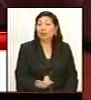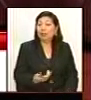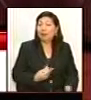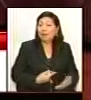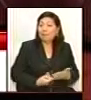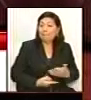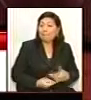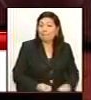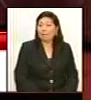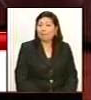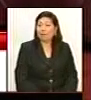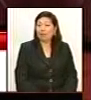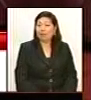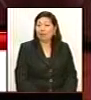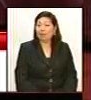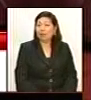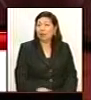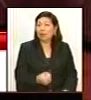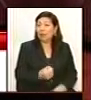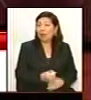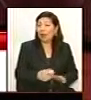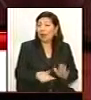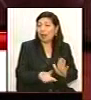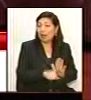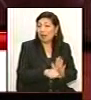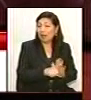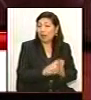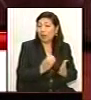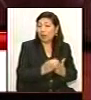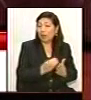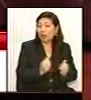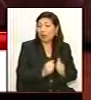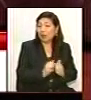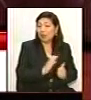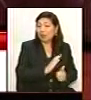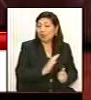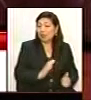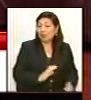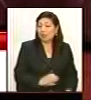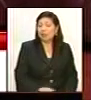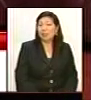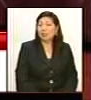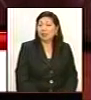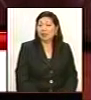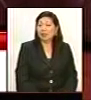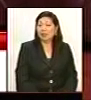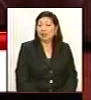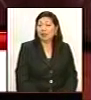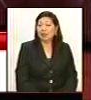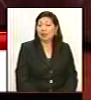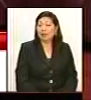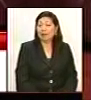está ingiriendo o violando una ley por tipo de contrataciones que hace con el Estado.